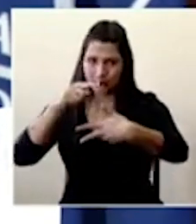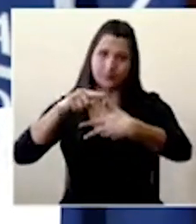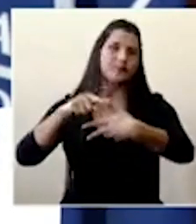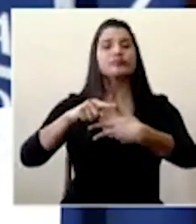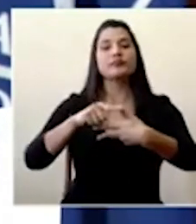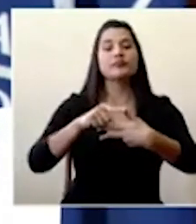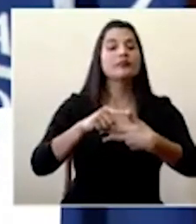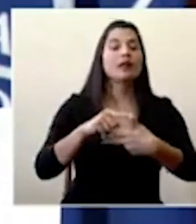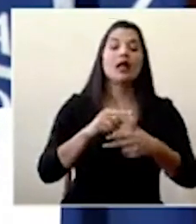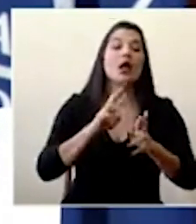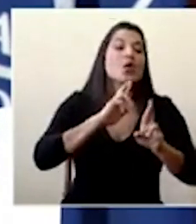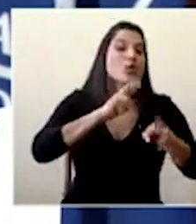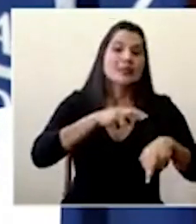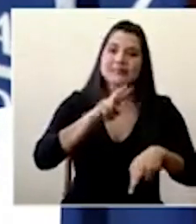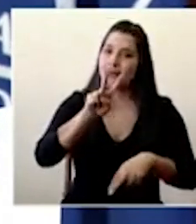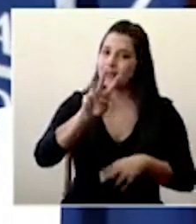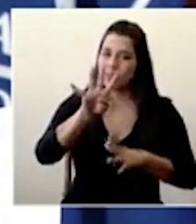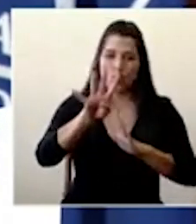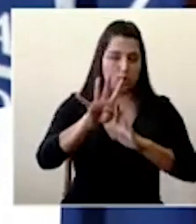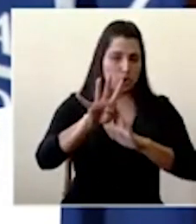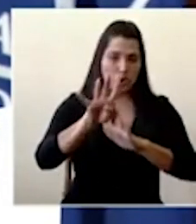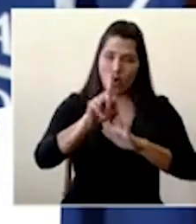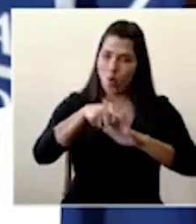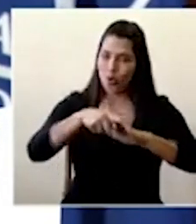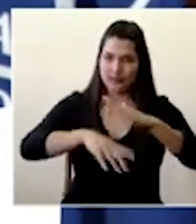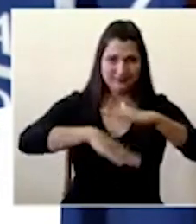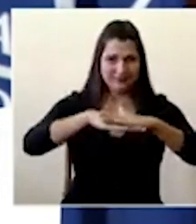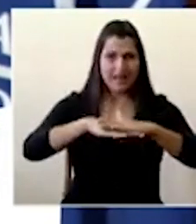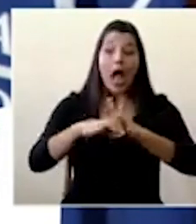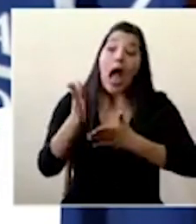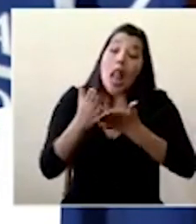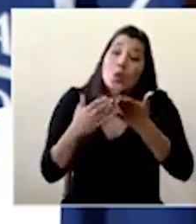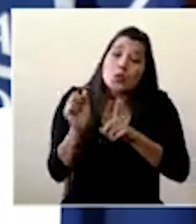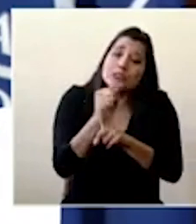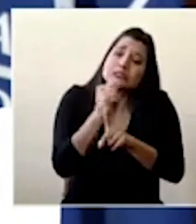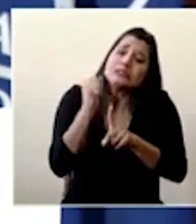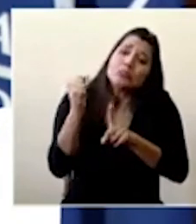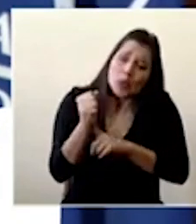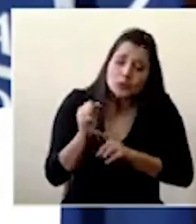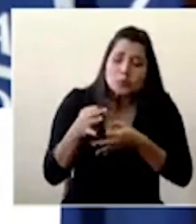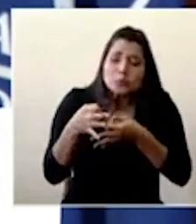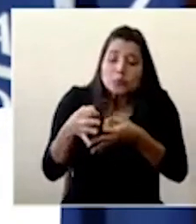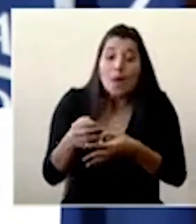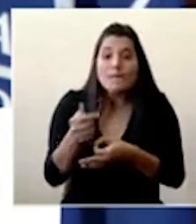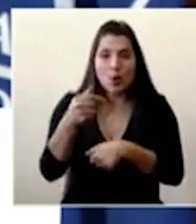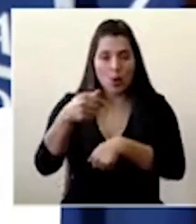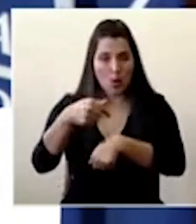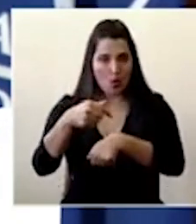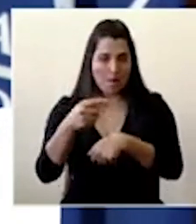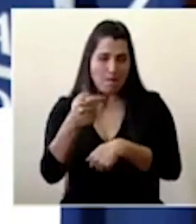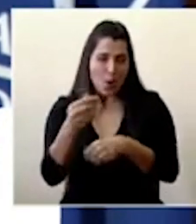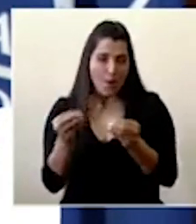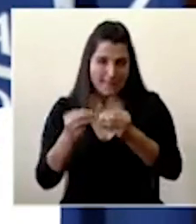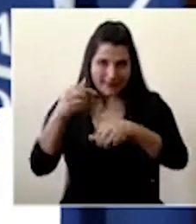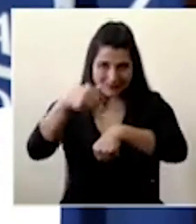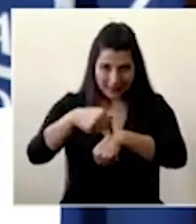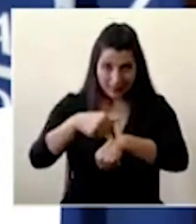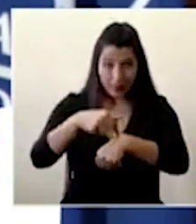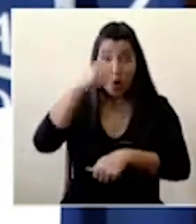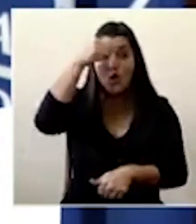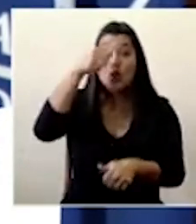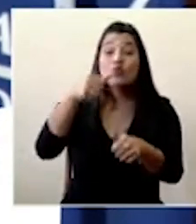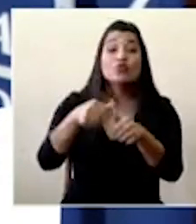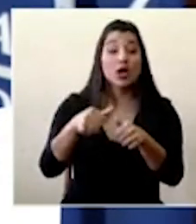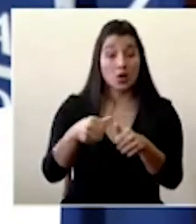24 horas hay algunos casos en que hemos tenido algún asunto un poco más allá recordemos también que entre más alejada sea la